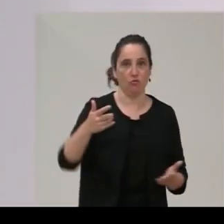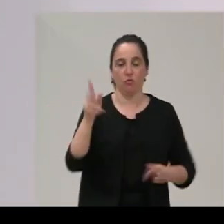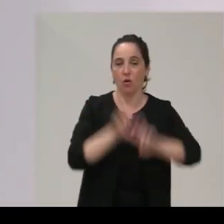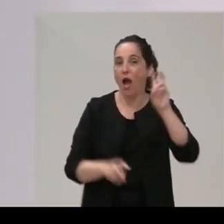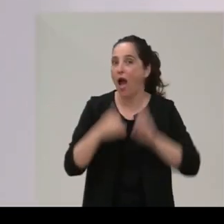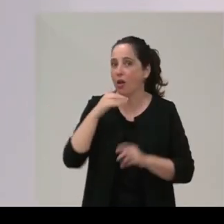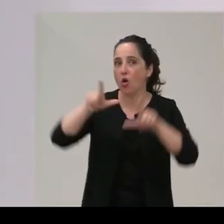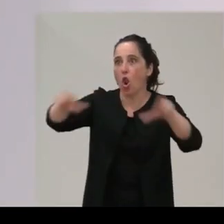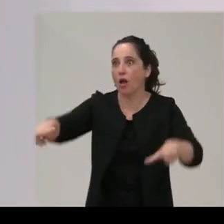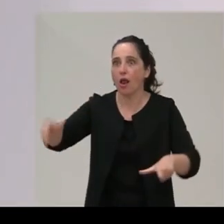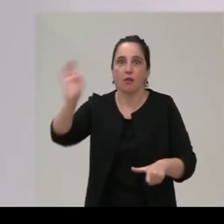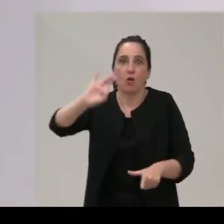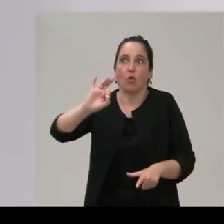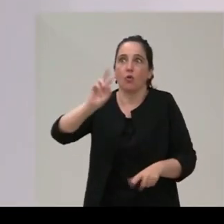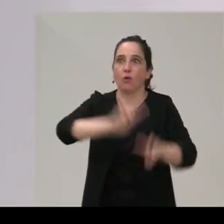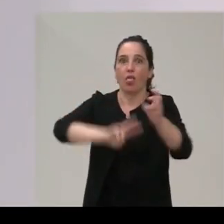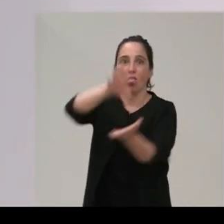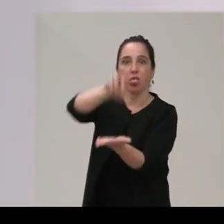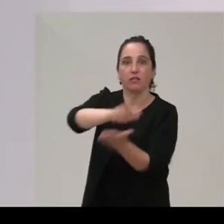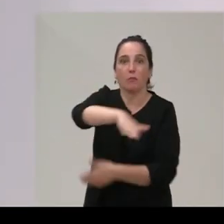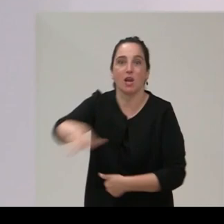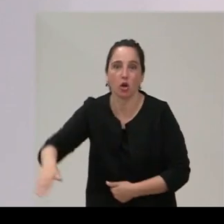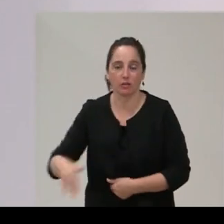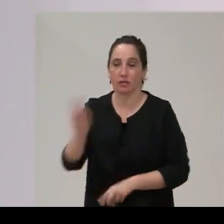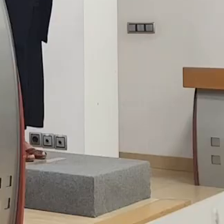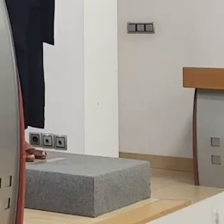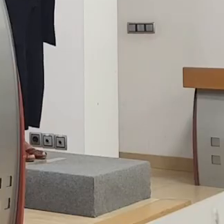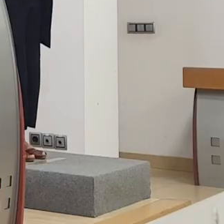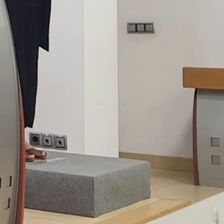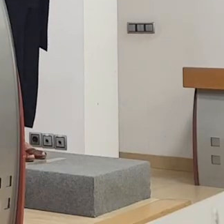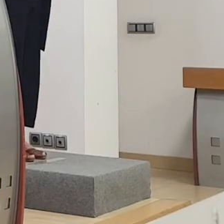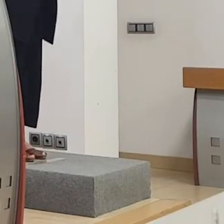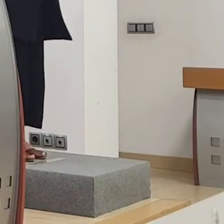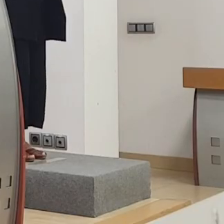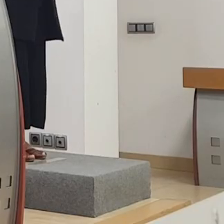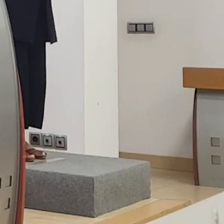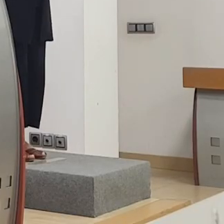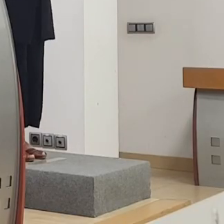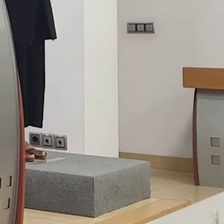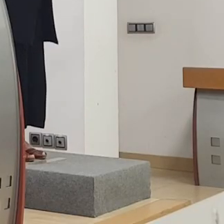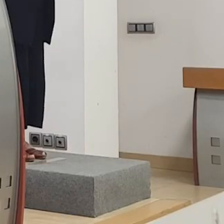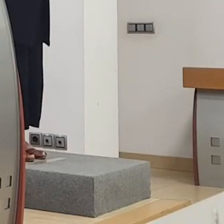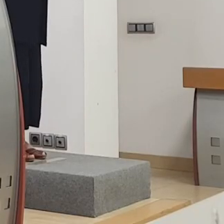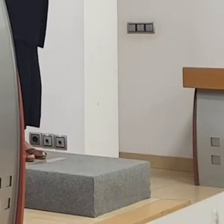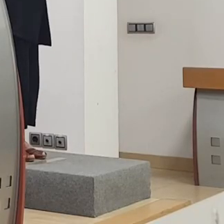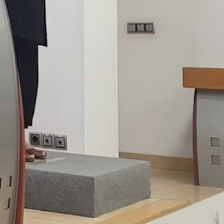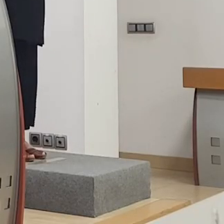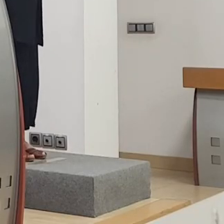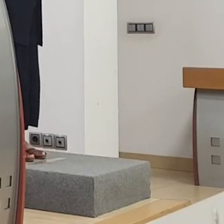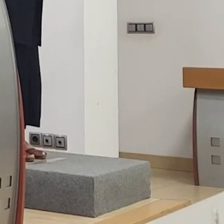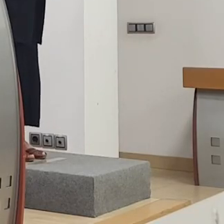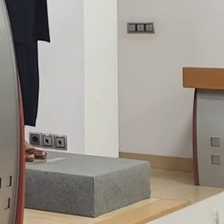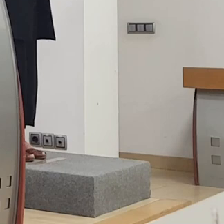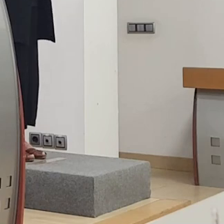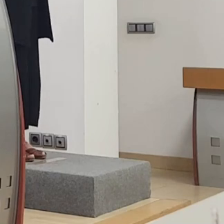local buscaremos montar este centro de menores y tendremos también al gobierno de Cantabria y es importante para nosotros en